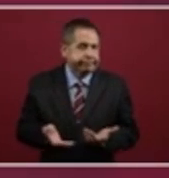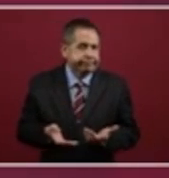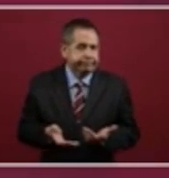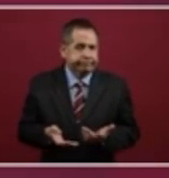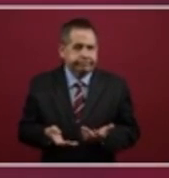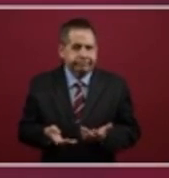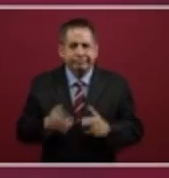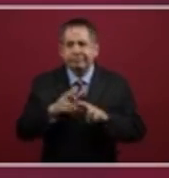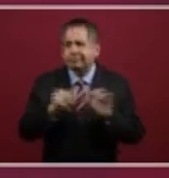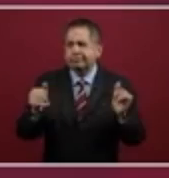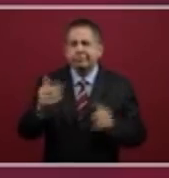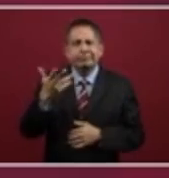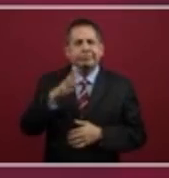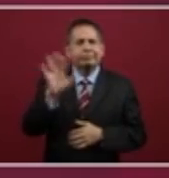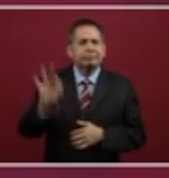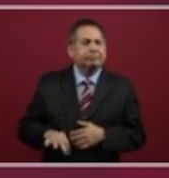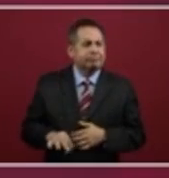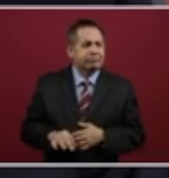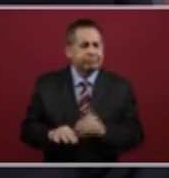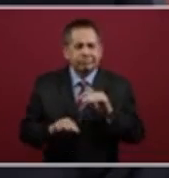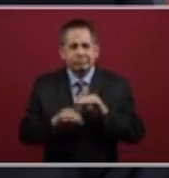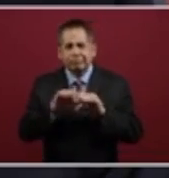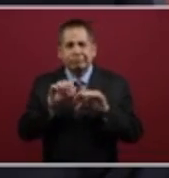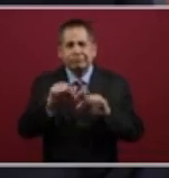Ni el 10%